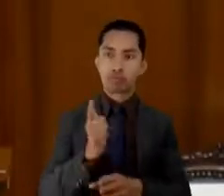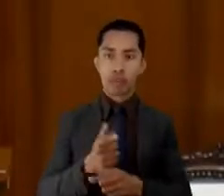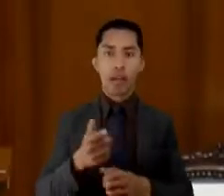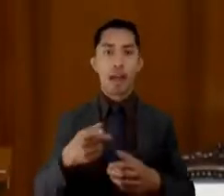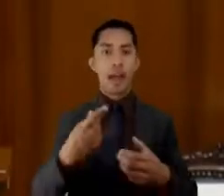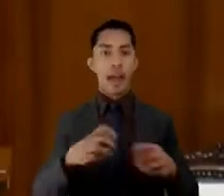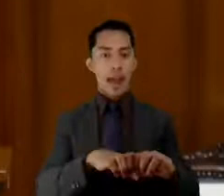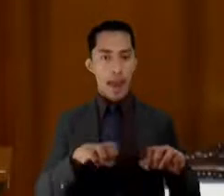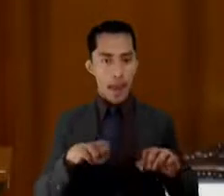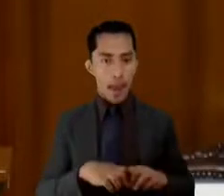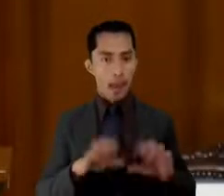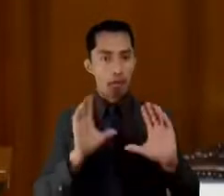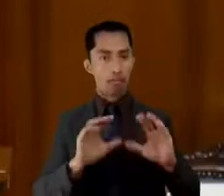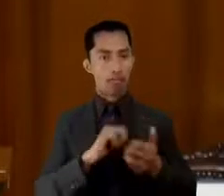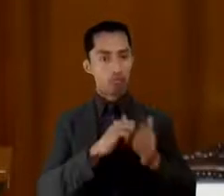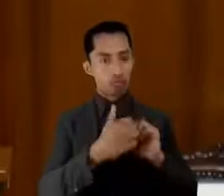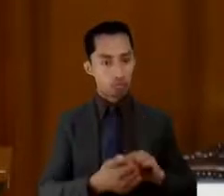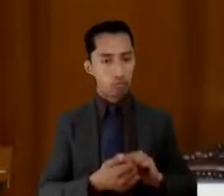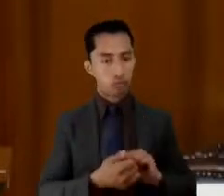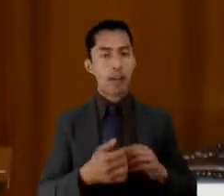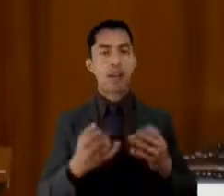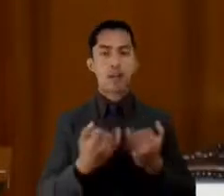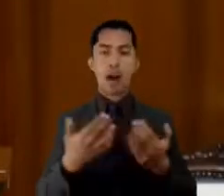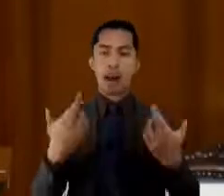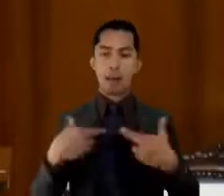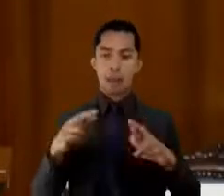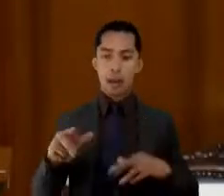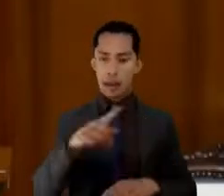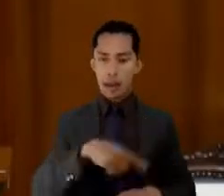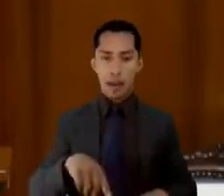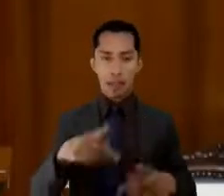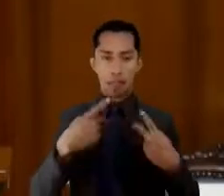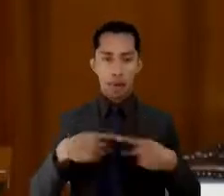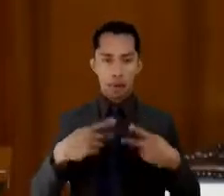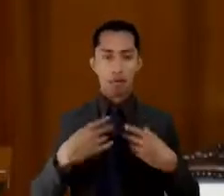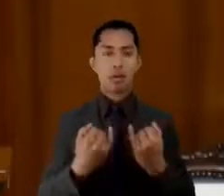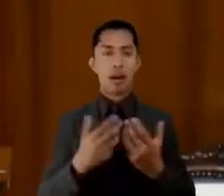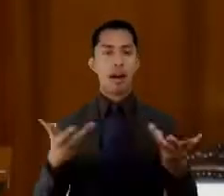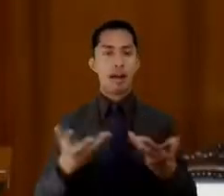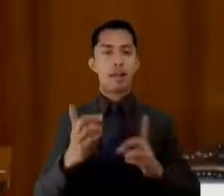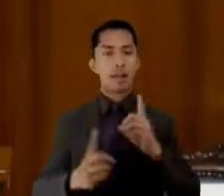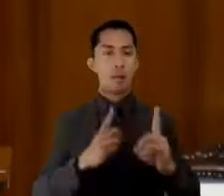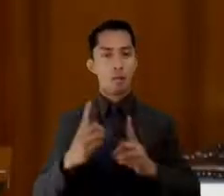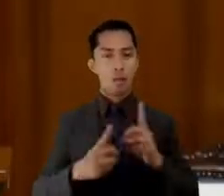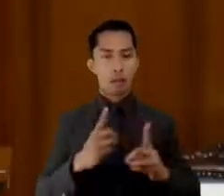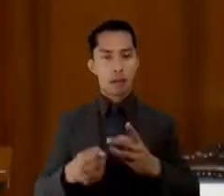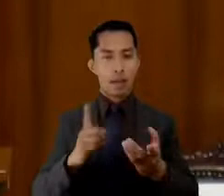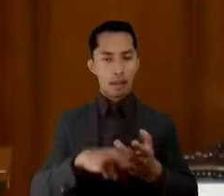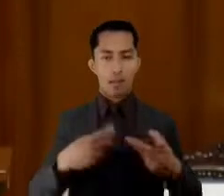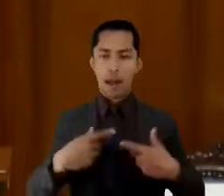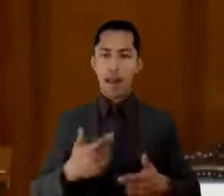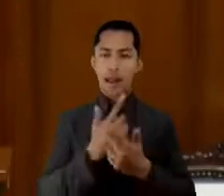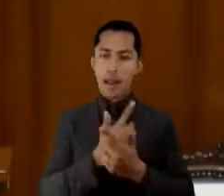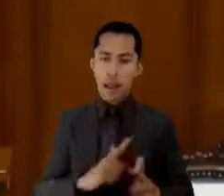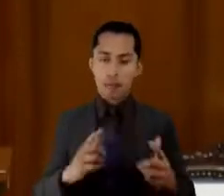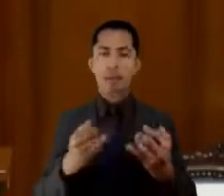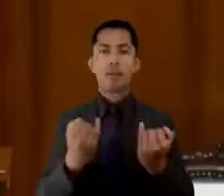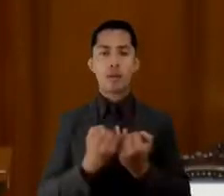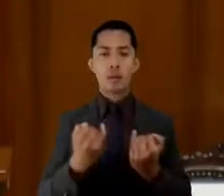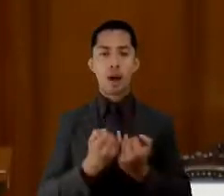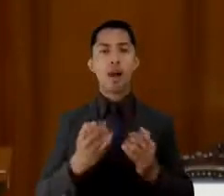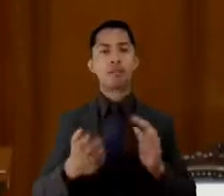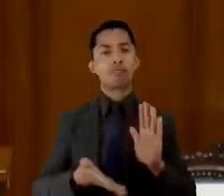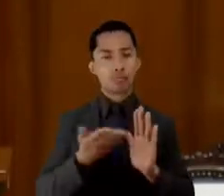equipos competitivos, representativos, la práctica de deporte de la población abierta, la generación de